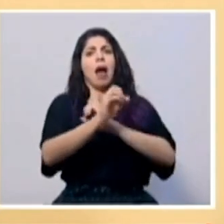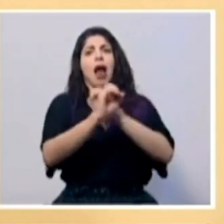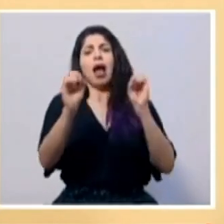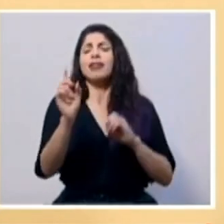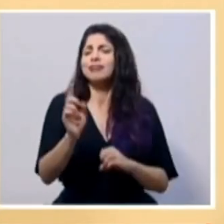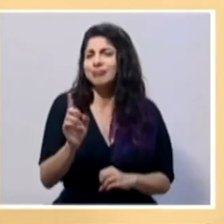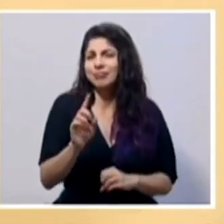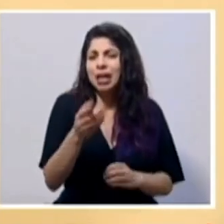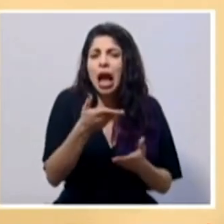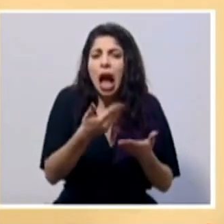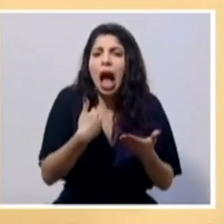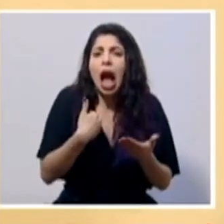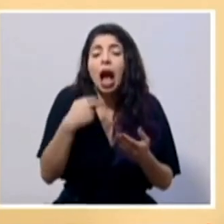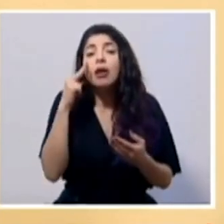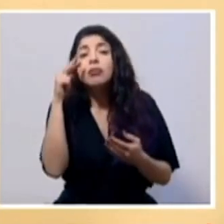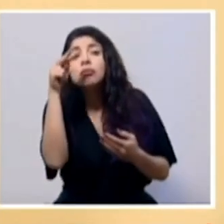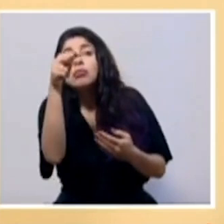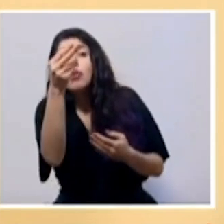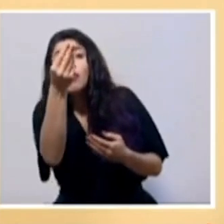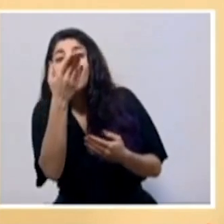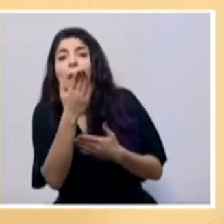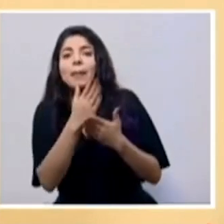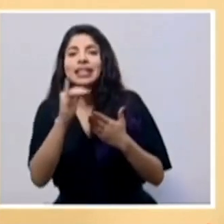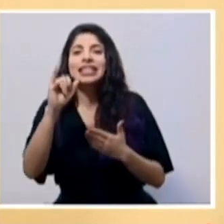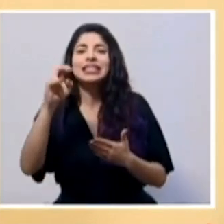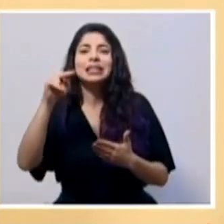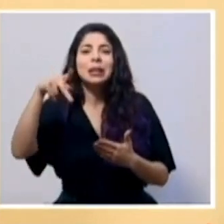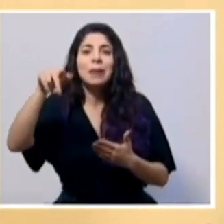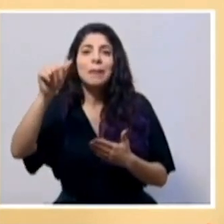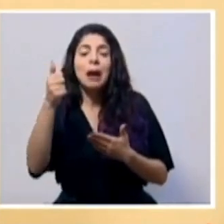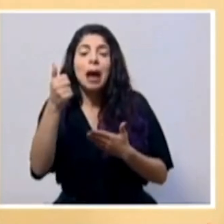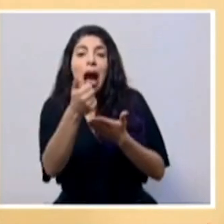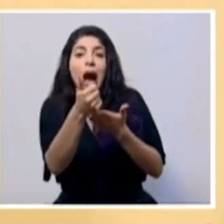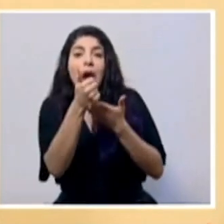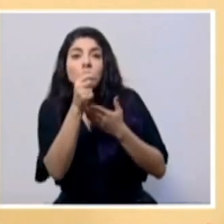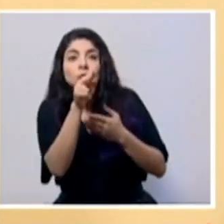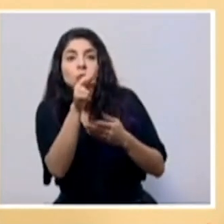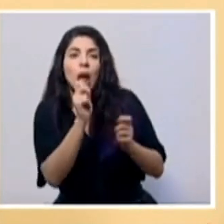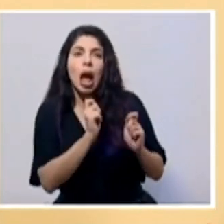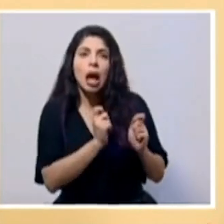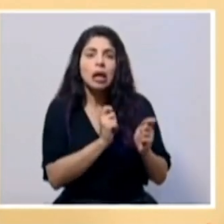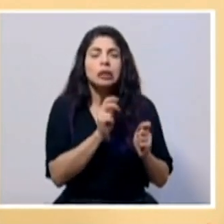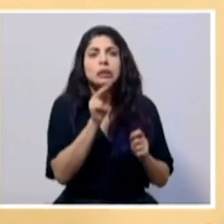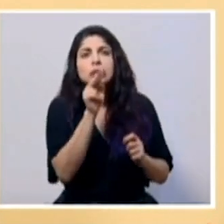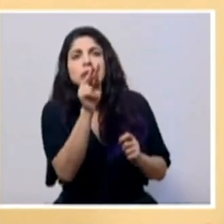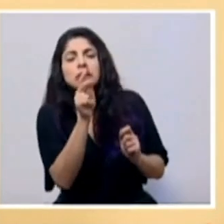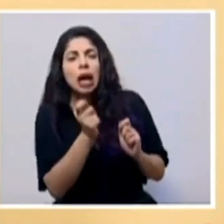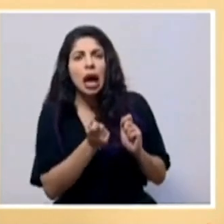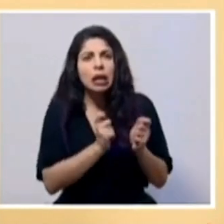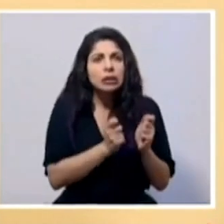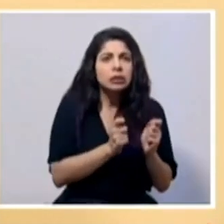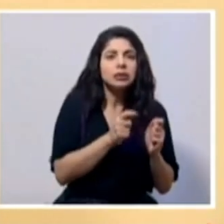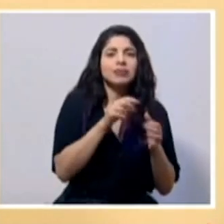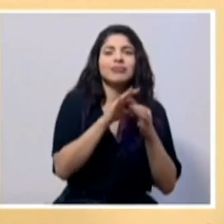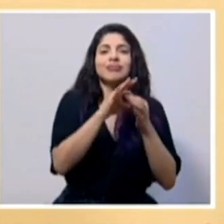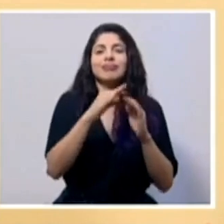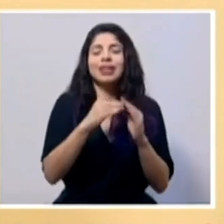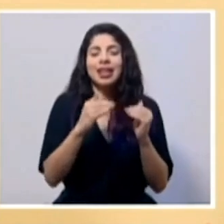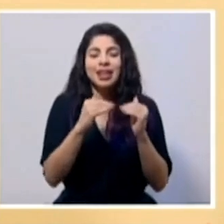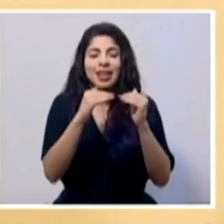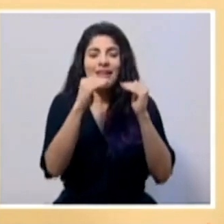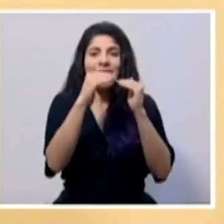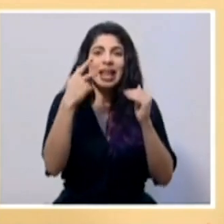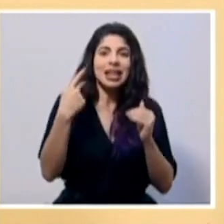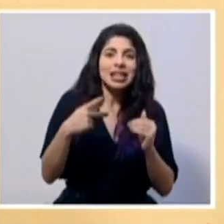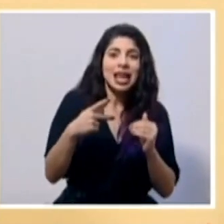la capacidad de las modelaciones que nos aporta el SIMPA y todo lo que es la clasificación de los niveles de riesgo y mitigación